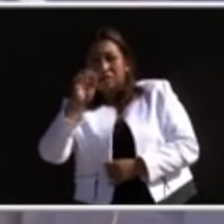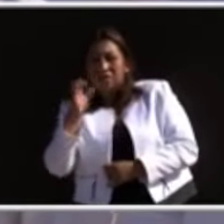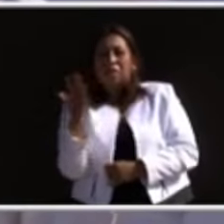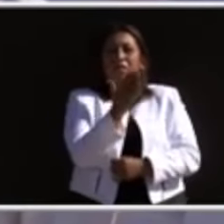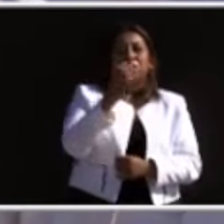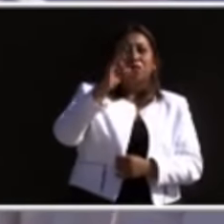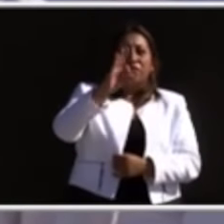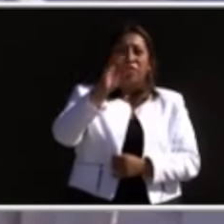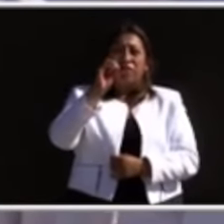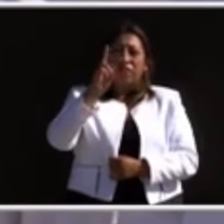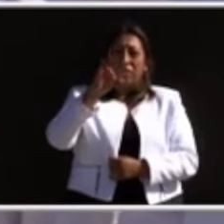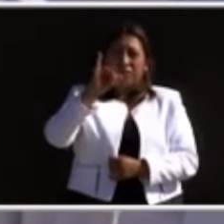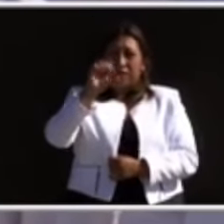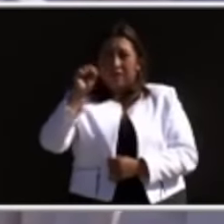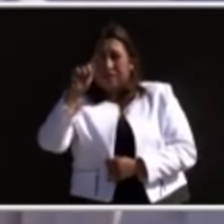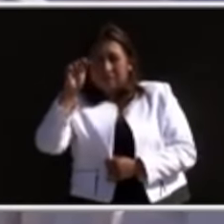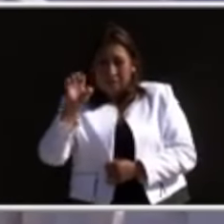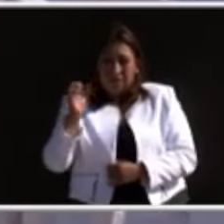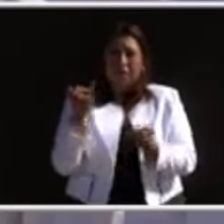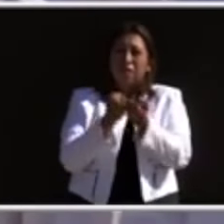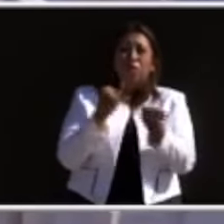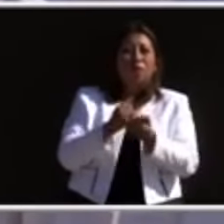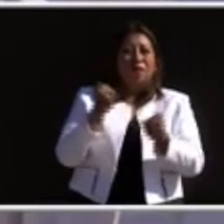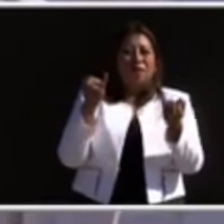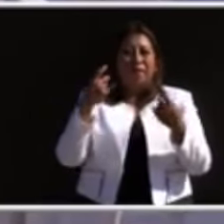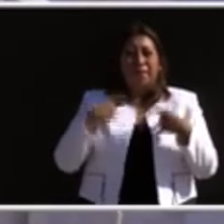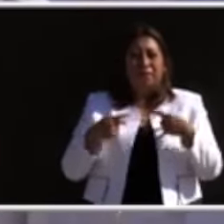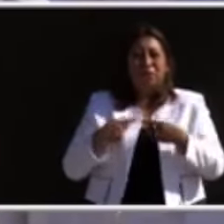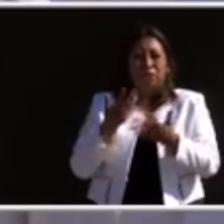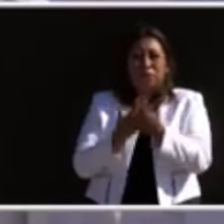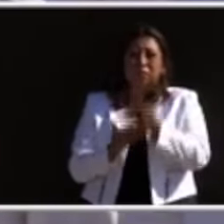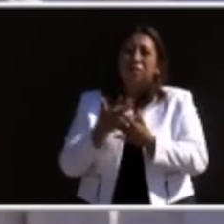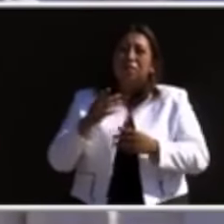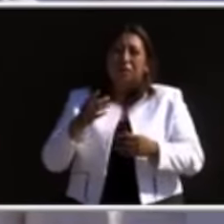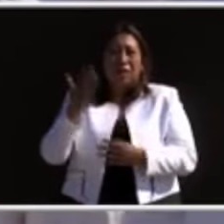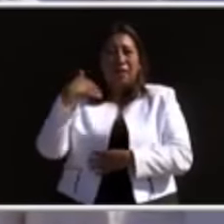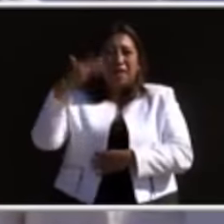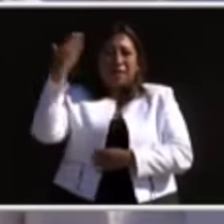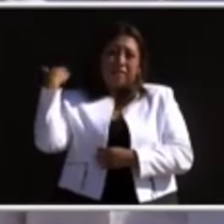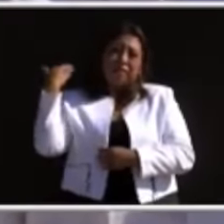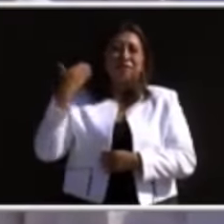en el Instituto de Pensiones del Estado. Fue regidor del Ayuntamiento de Veracruz.